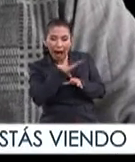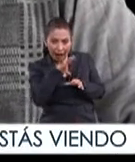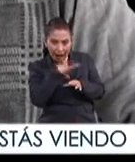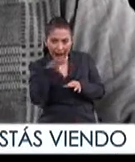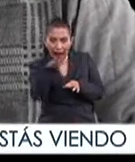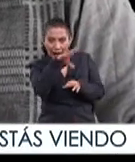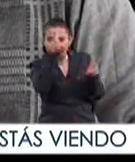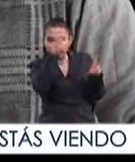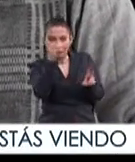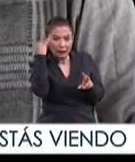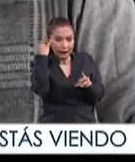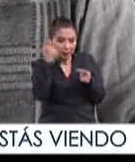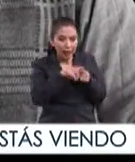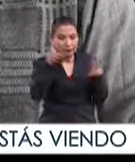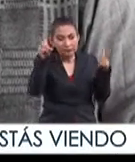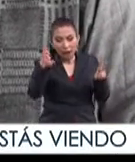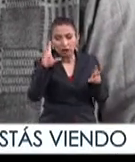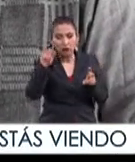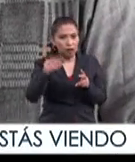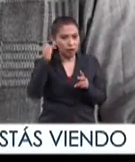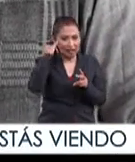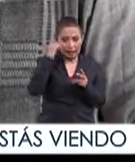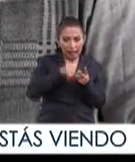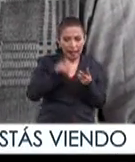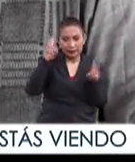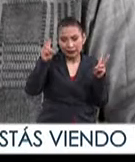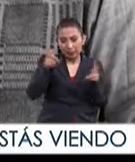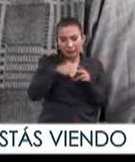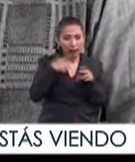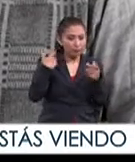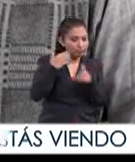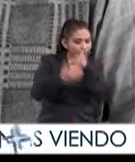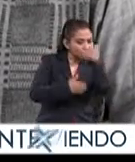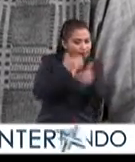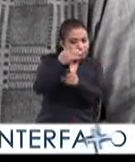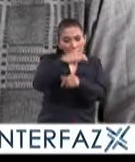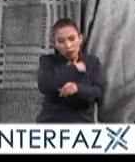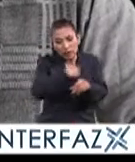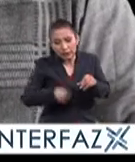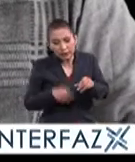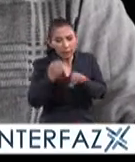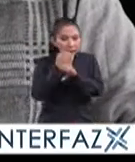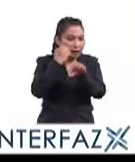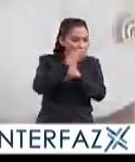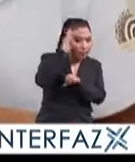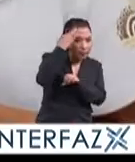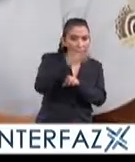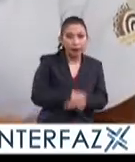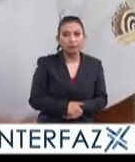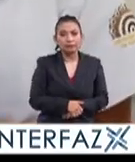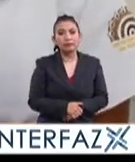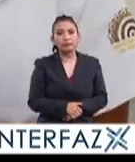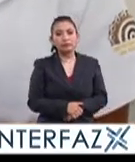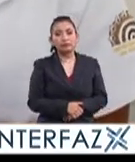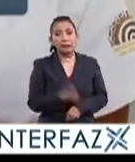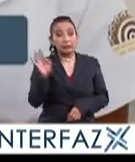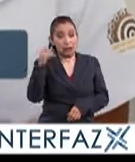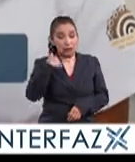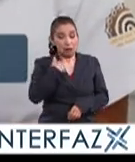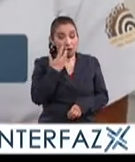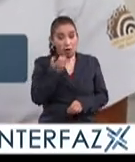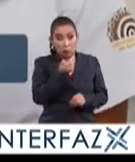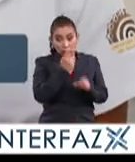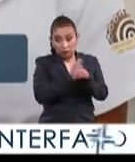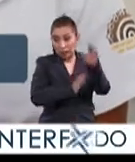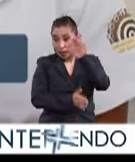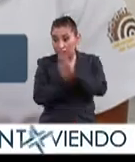en materia indígena, en materia no indígena, en materia de desarrollo municipal, estatal y federal. El tener la oportunidad de